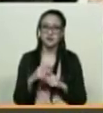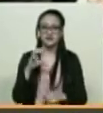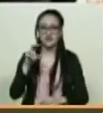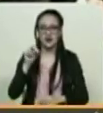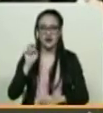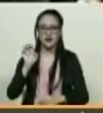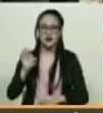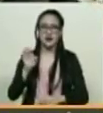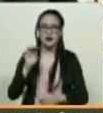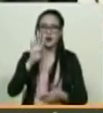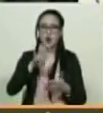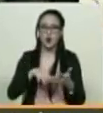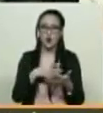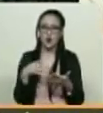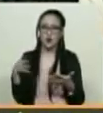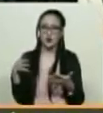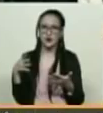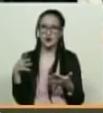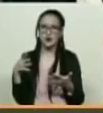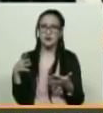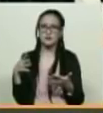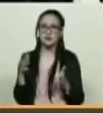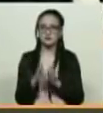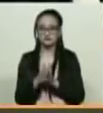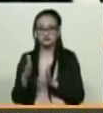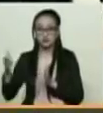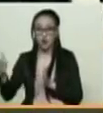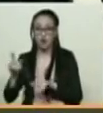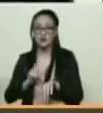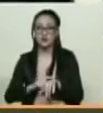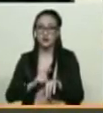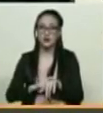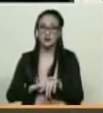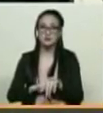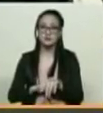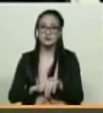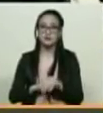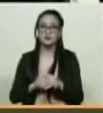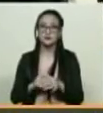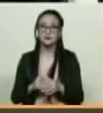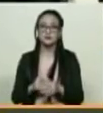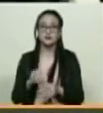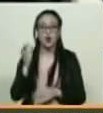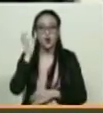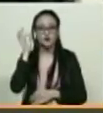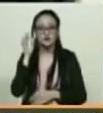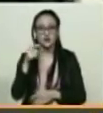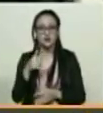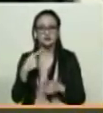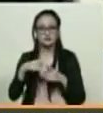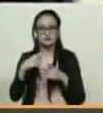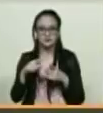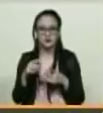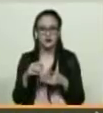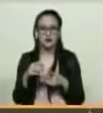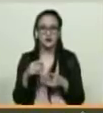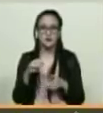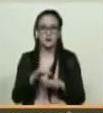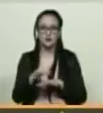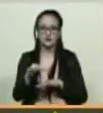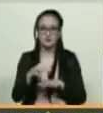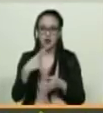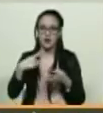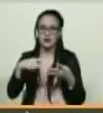Electoral, el cronograma con lapsos prudenciales para los comicios de Consejo Legislativo Estadal y Consejos